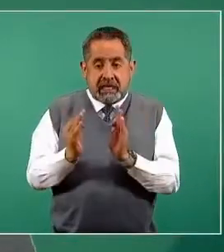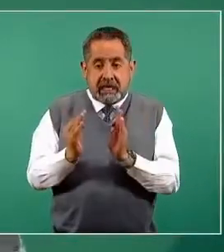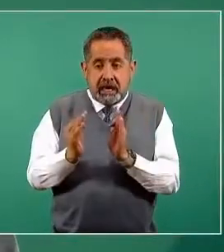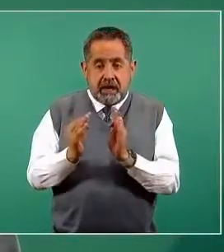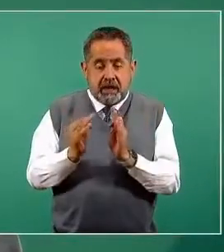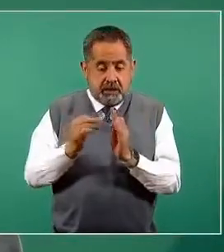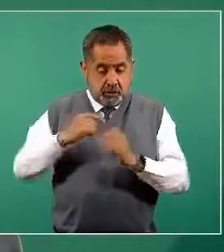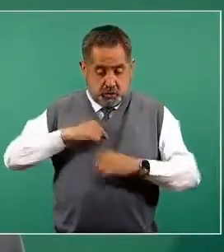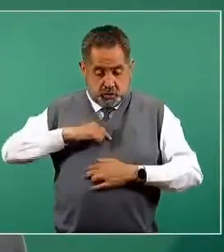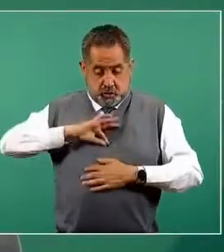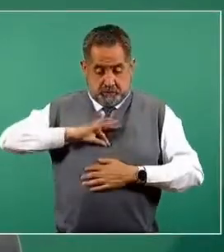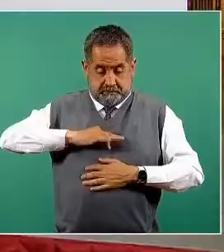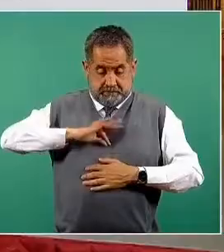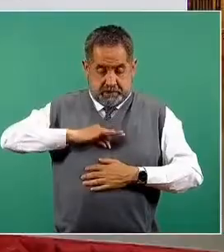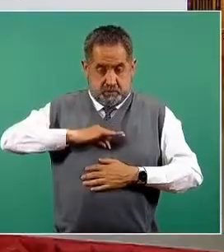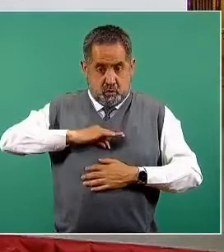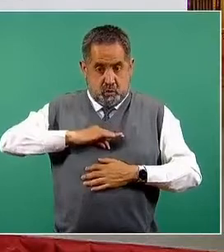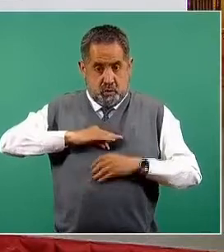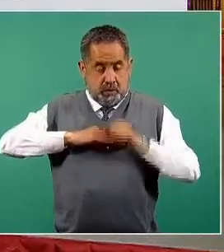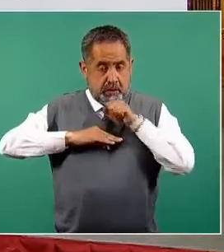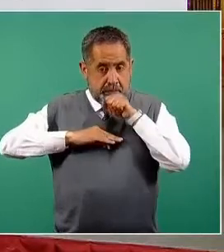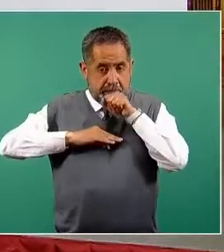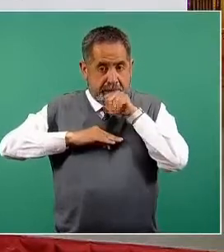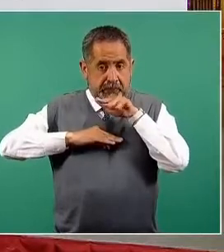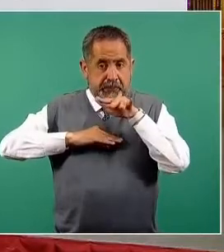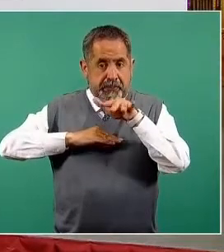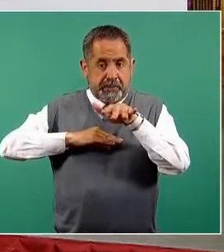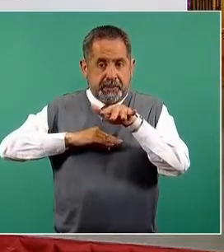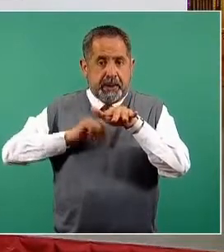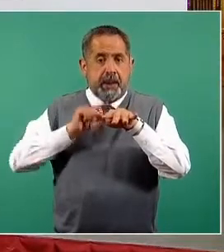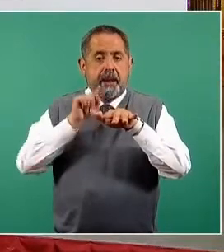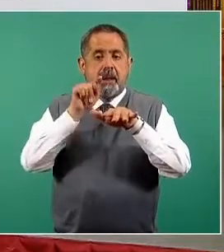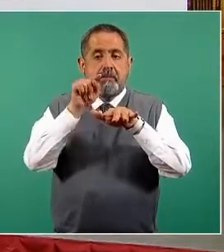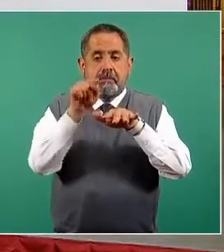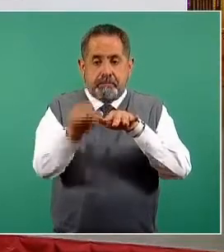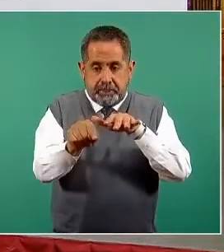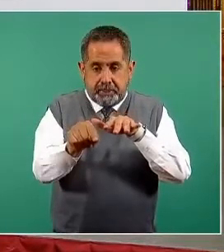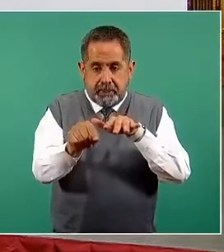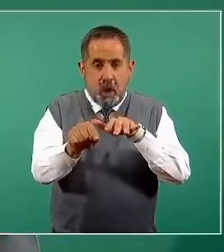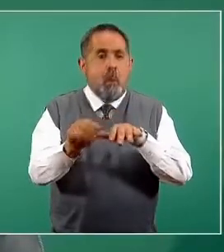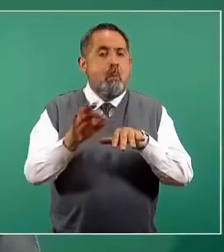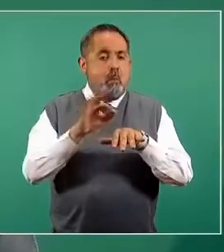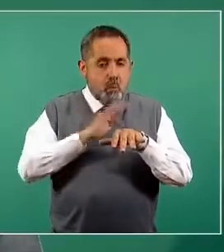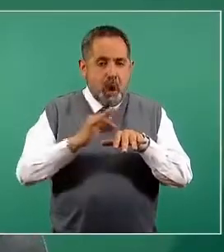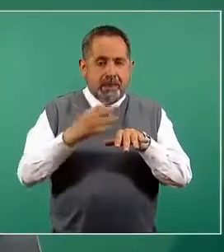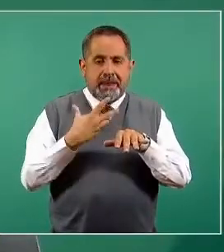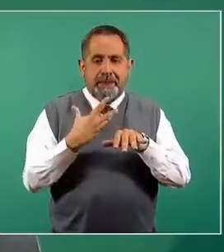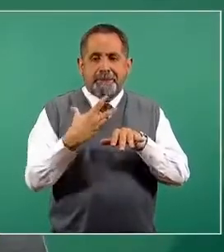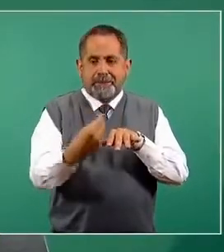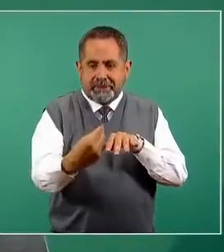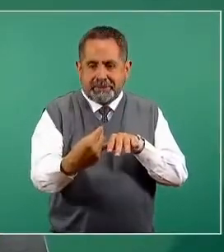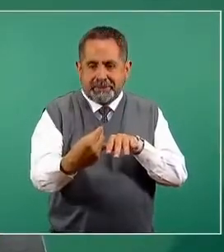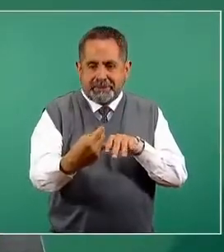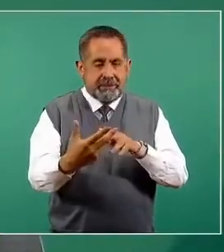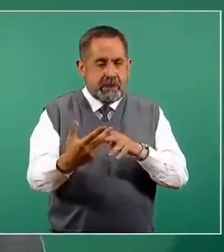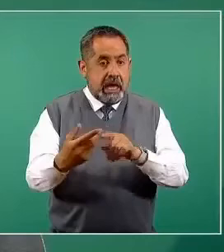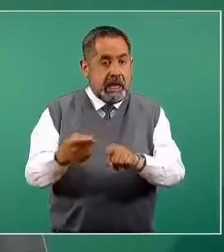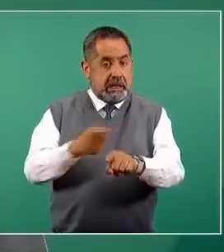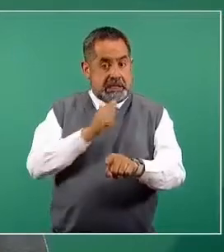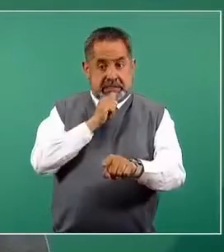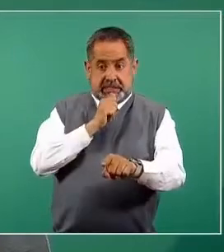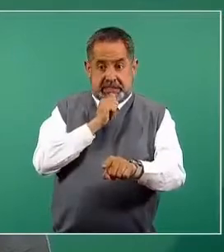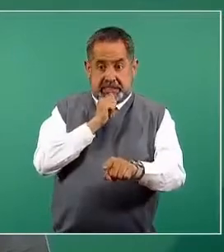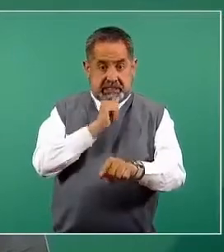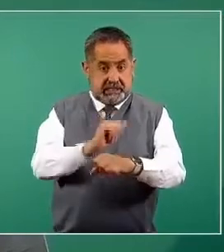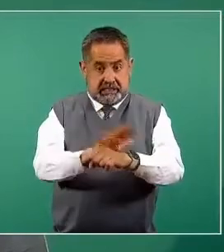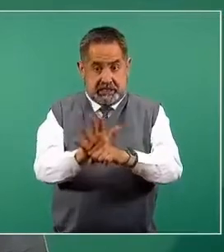persona infectante y una persona que se puede infectar, que de entrada son todas las personas a quienes no les ha dado la enfermedad